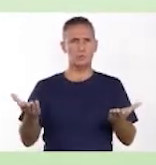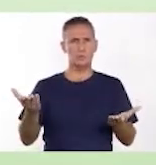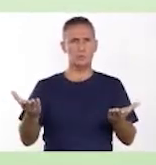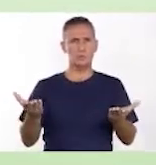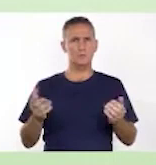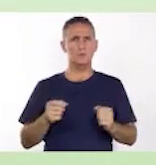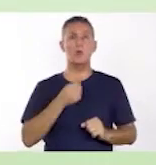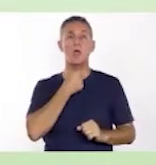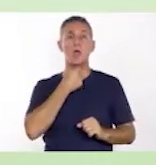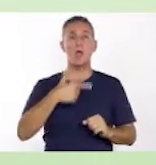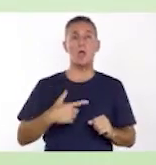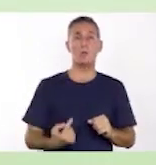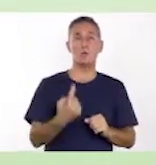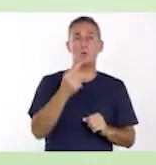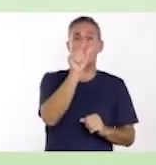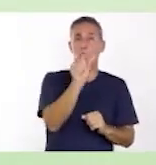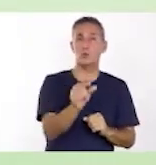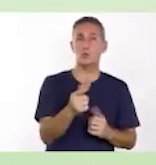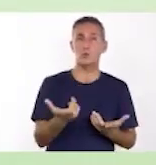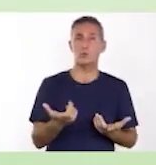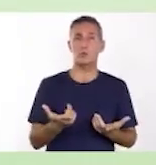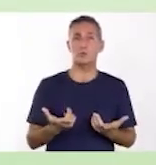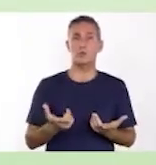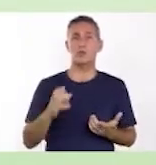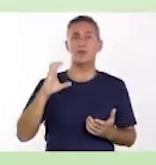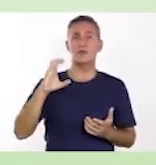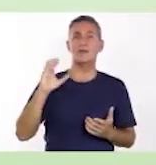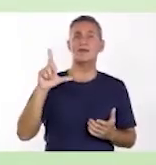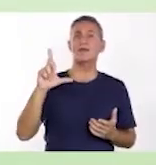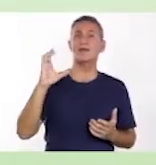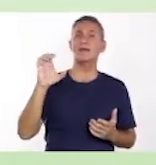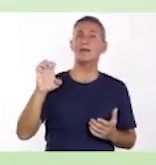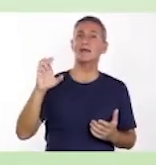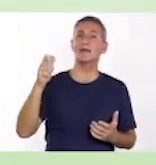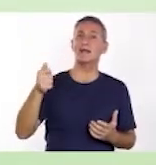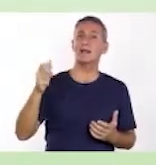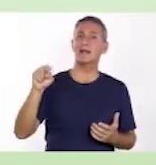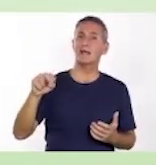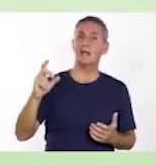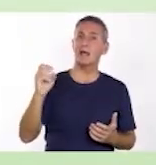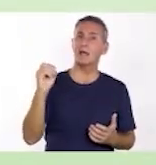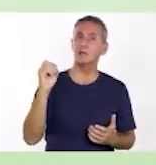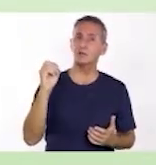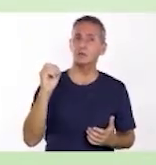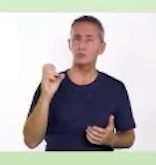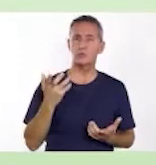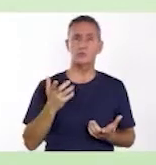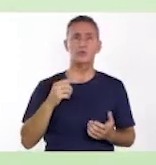Por ejemplo, uno de los personajes, Cleanto, tiene esta